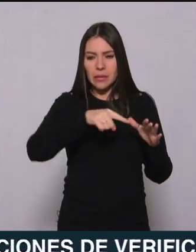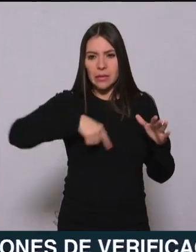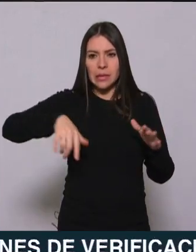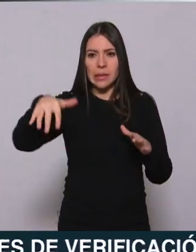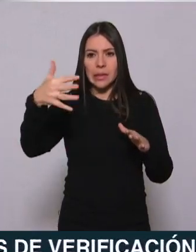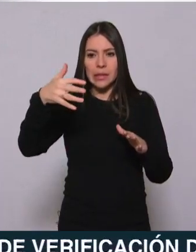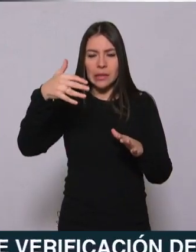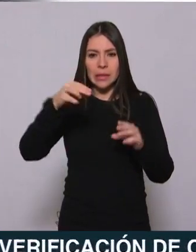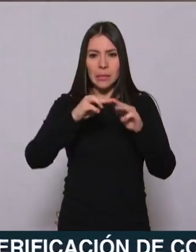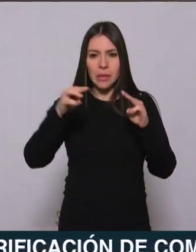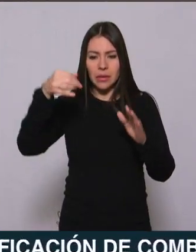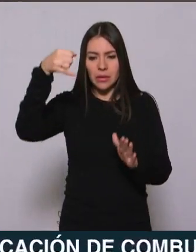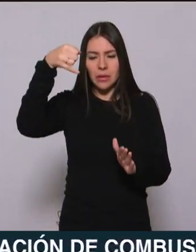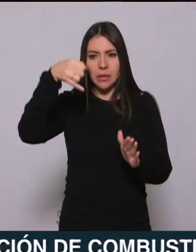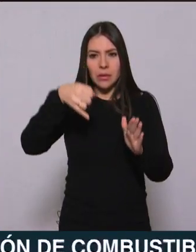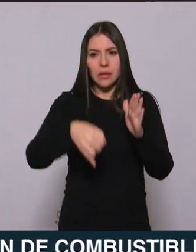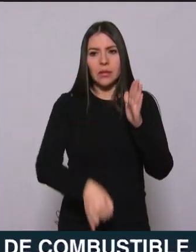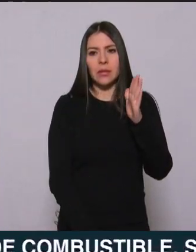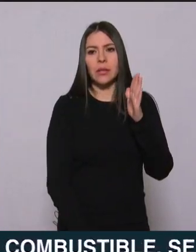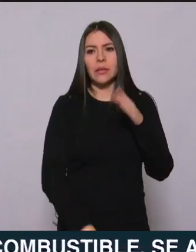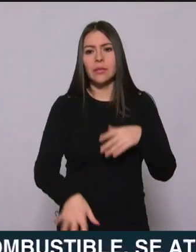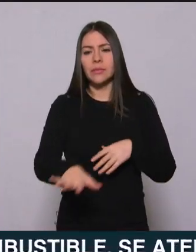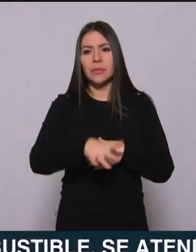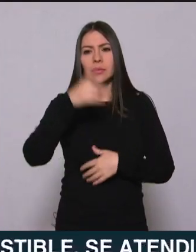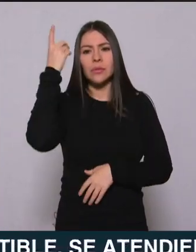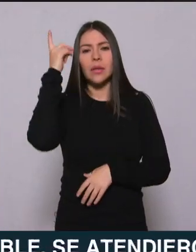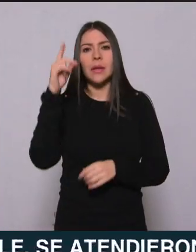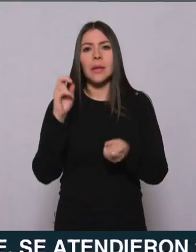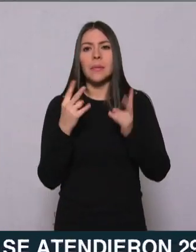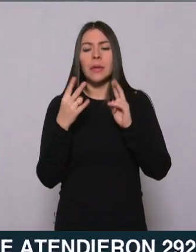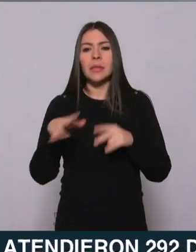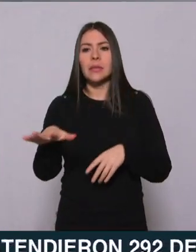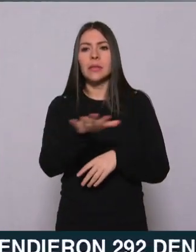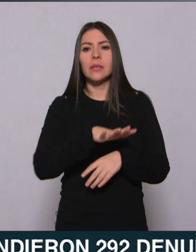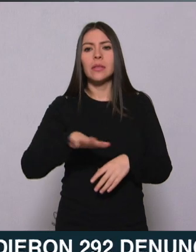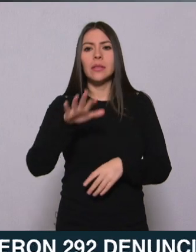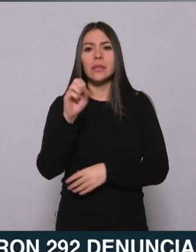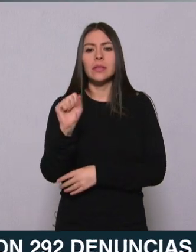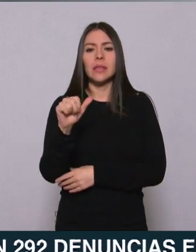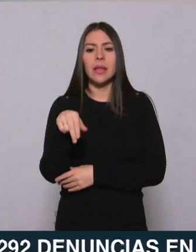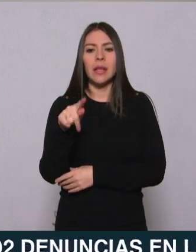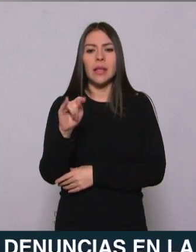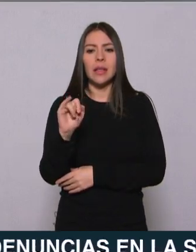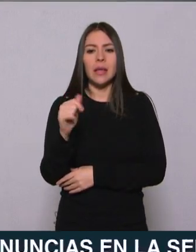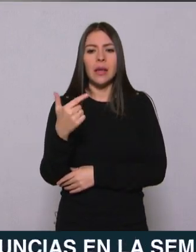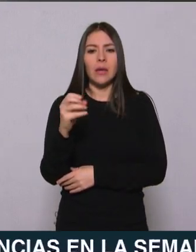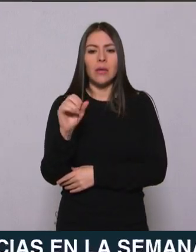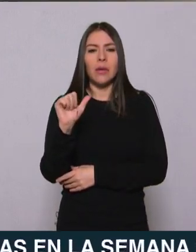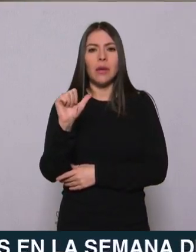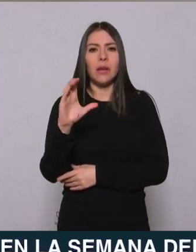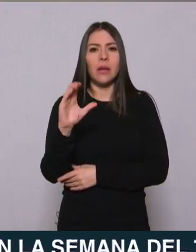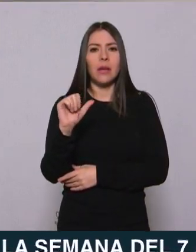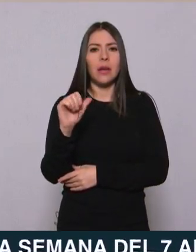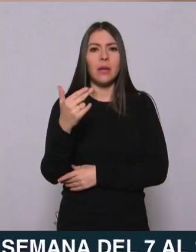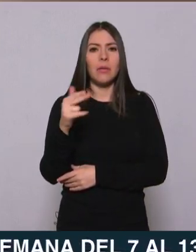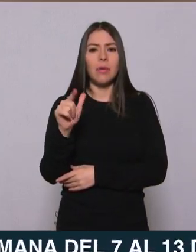que atenta contra la integridad del patrimonio de algunos vecinos en el pueblo de Santiago Acahualtepec.